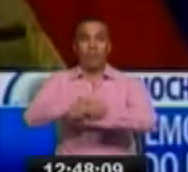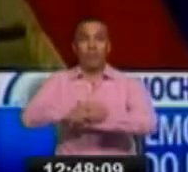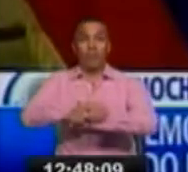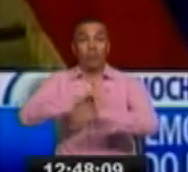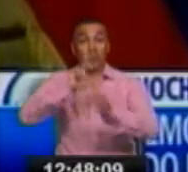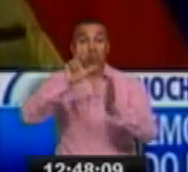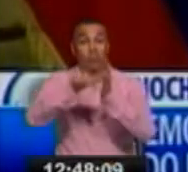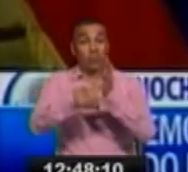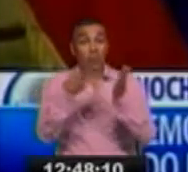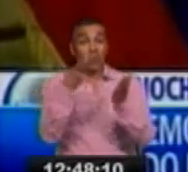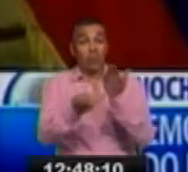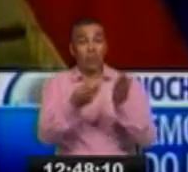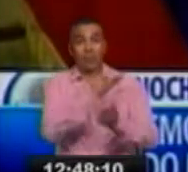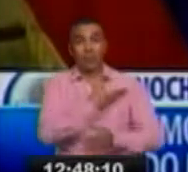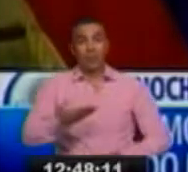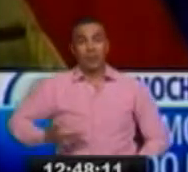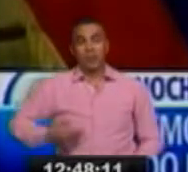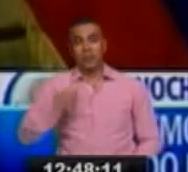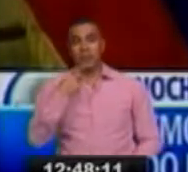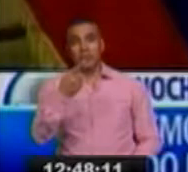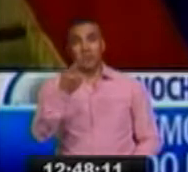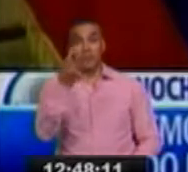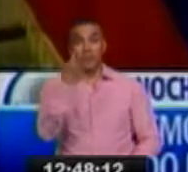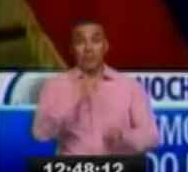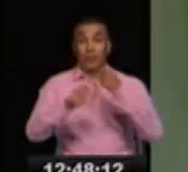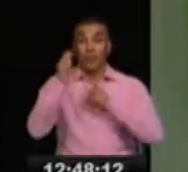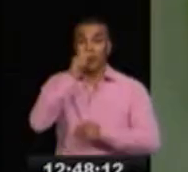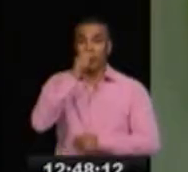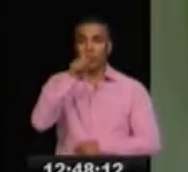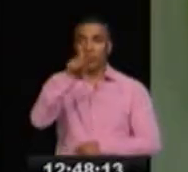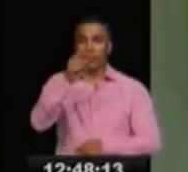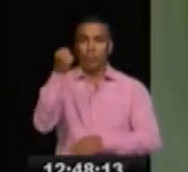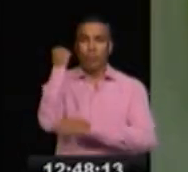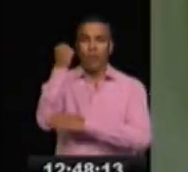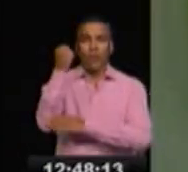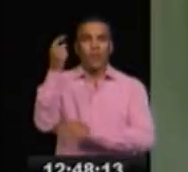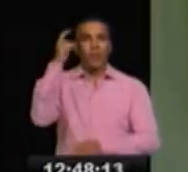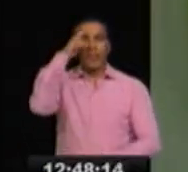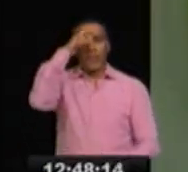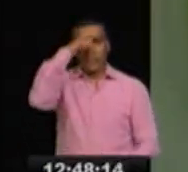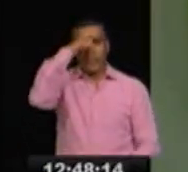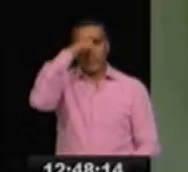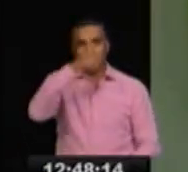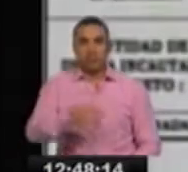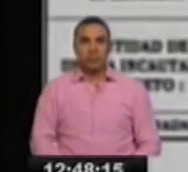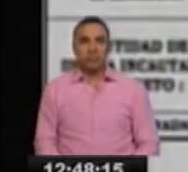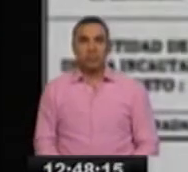sucedido, el mandatario sostuvo que el narcotráfico es un poder invisible.